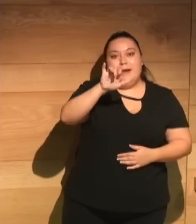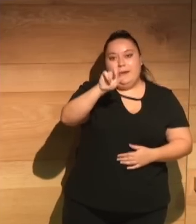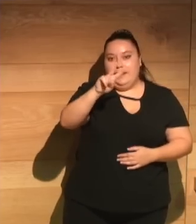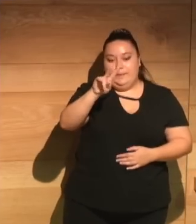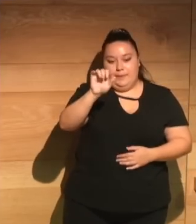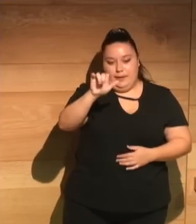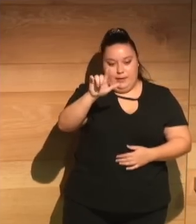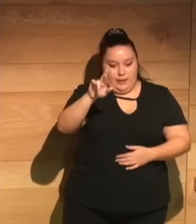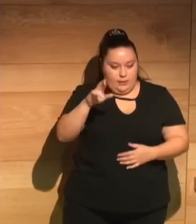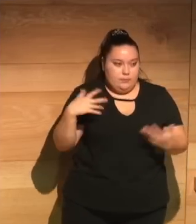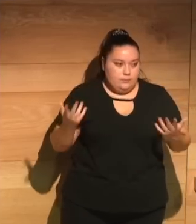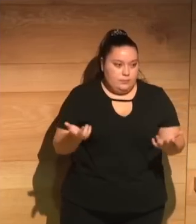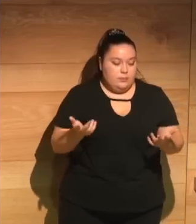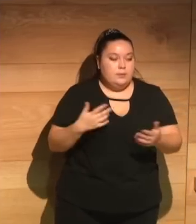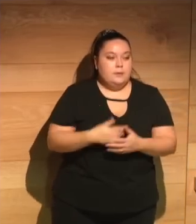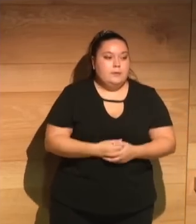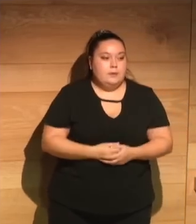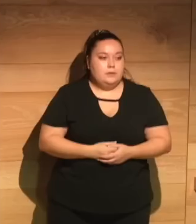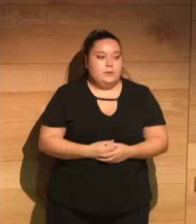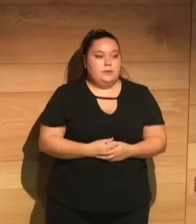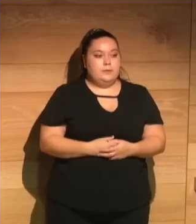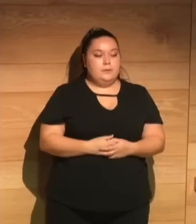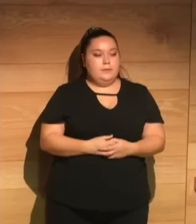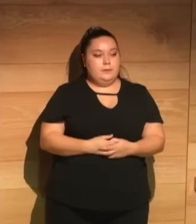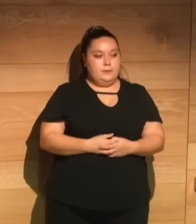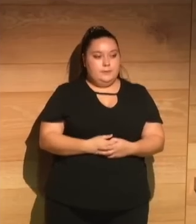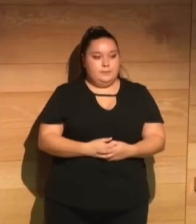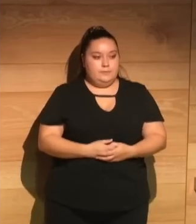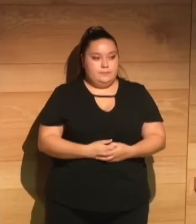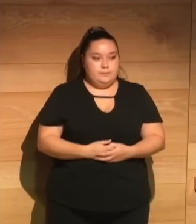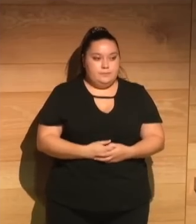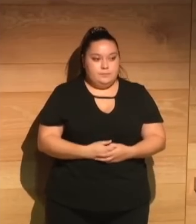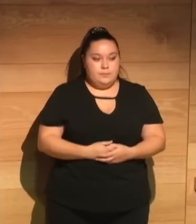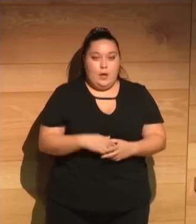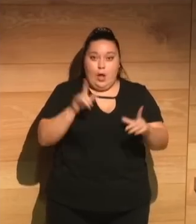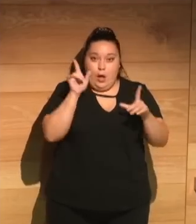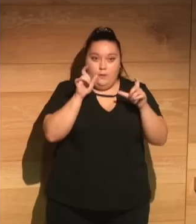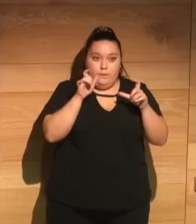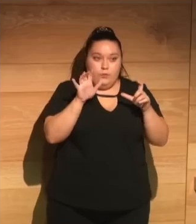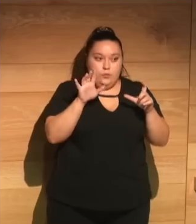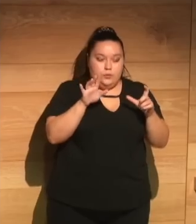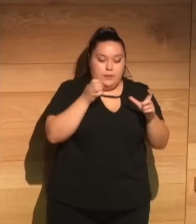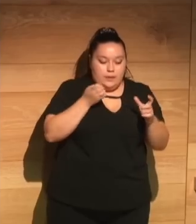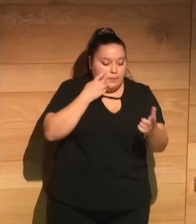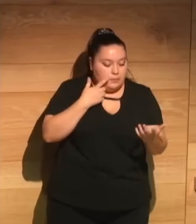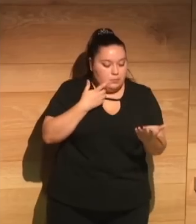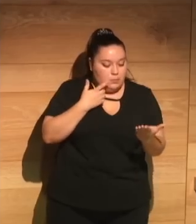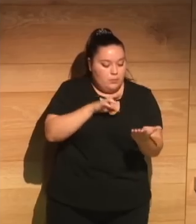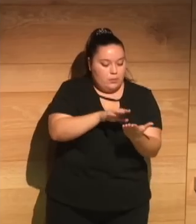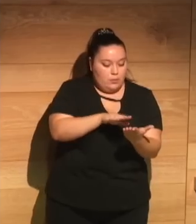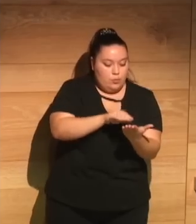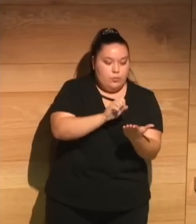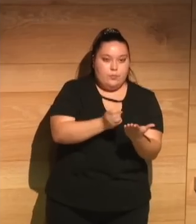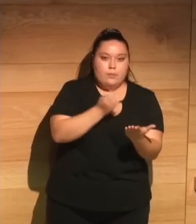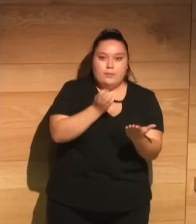fascinante. O sea, bueno, aparte del olor del ácido acético ese que tiene, que es asqueroso, pero bien, no voy a entrar en eso. O sea, el revelar, ves cómo va surgiendo la imagen y tienes que quitarlo en el